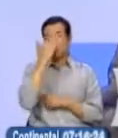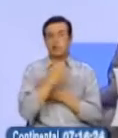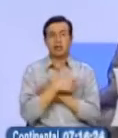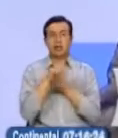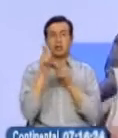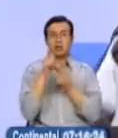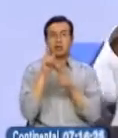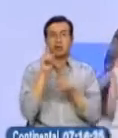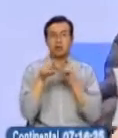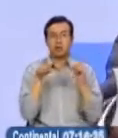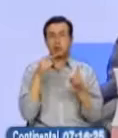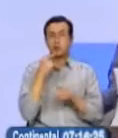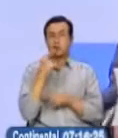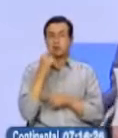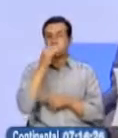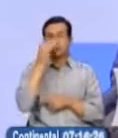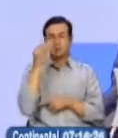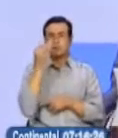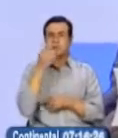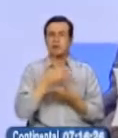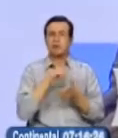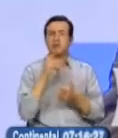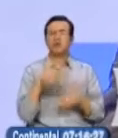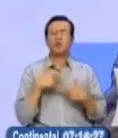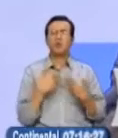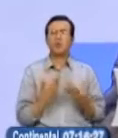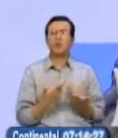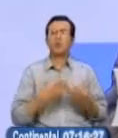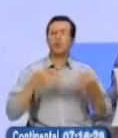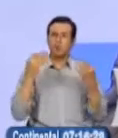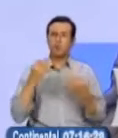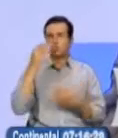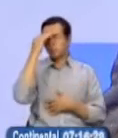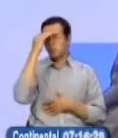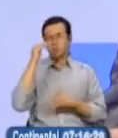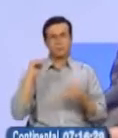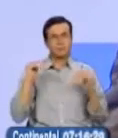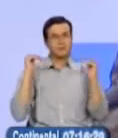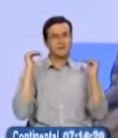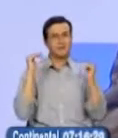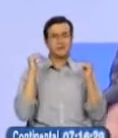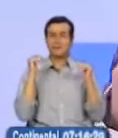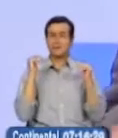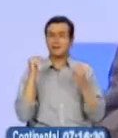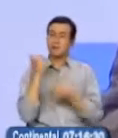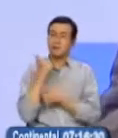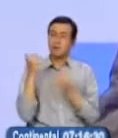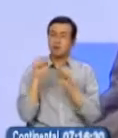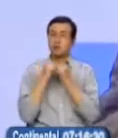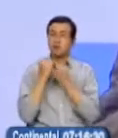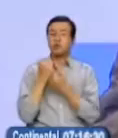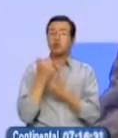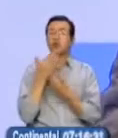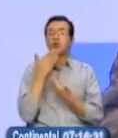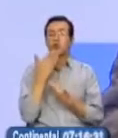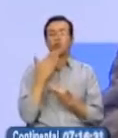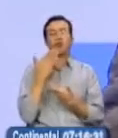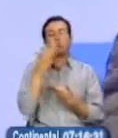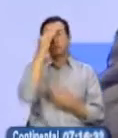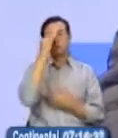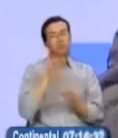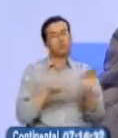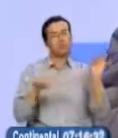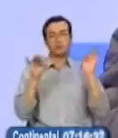que se cacarea. La mejor forma de conseguir libertad es a través de la educación, y emancipación social es a través de la educación.